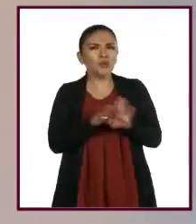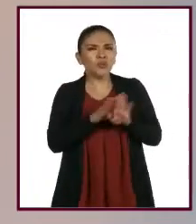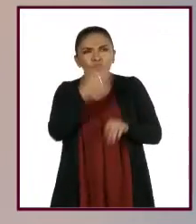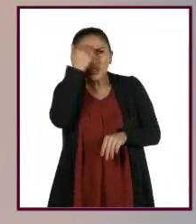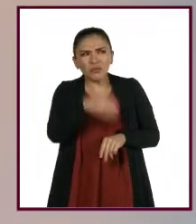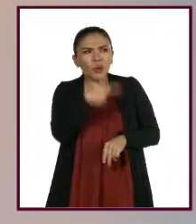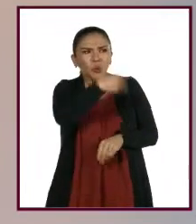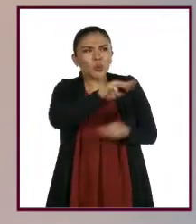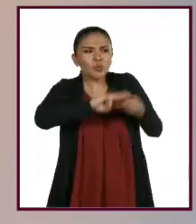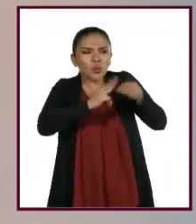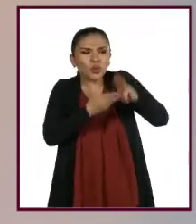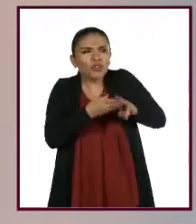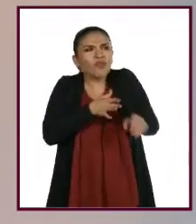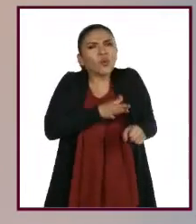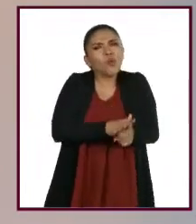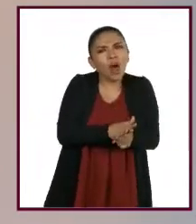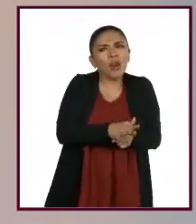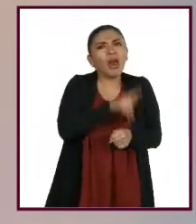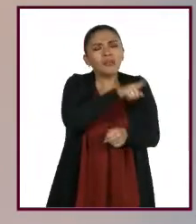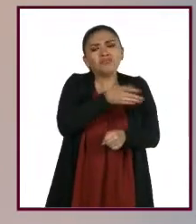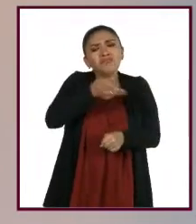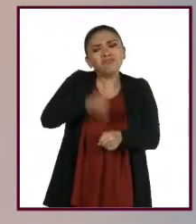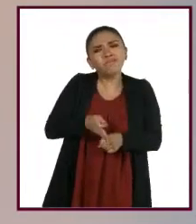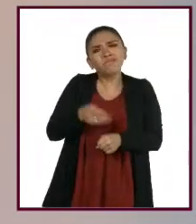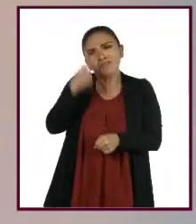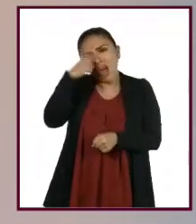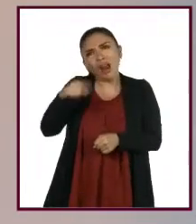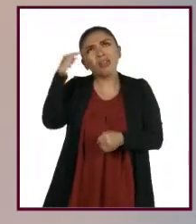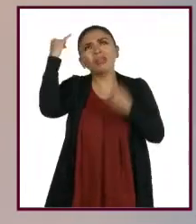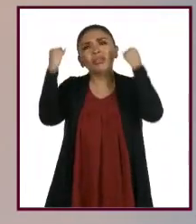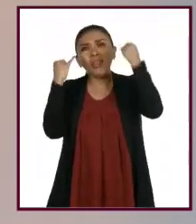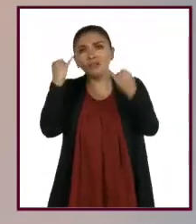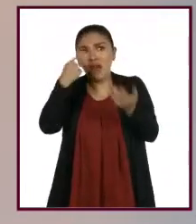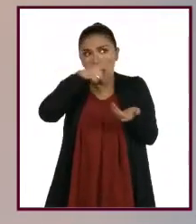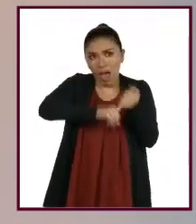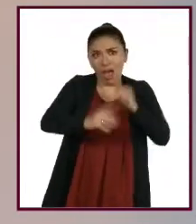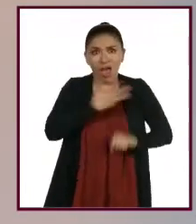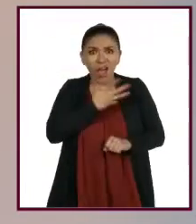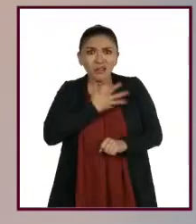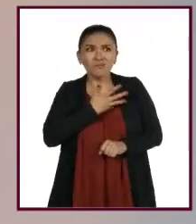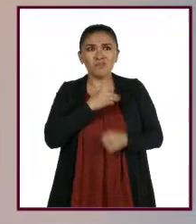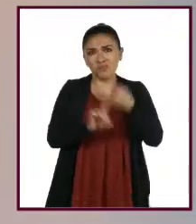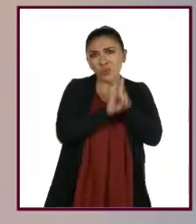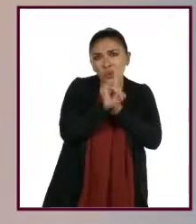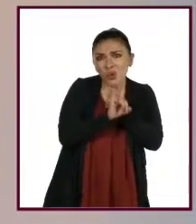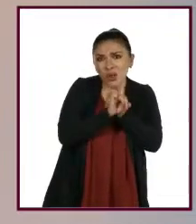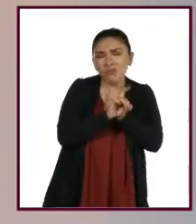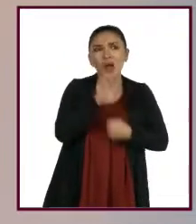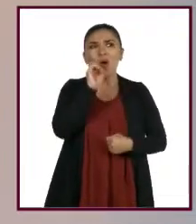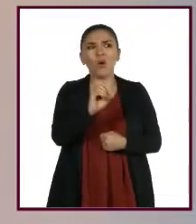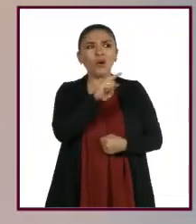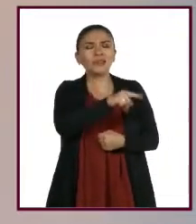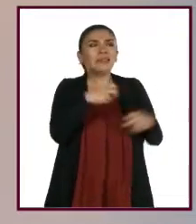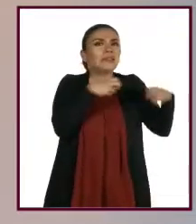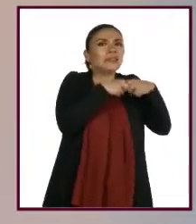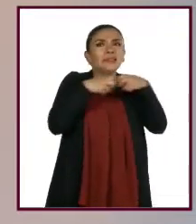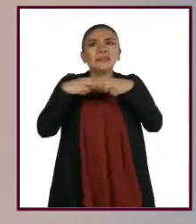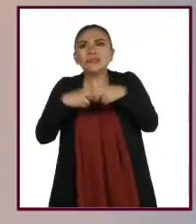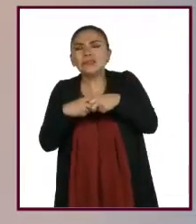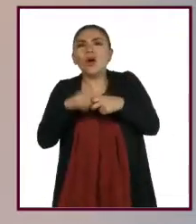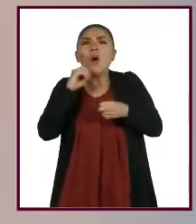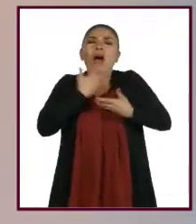la motivación que lo lleva a tener ese efecto. Tal vez está pasando por un mal momento, por una situación de ansiedad,